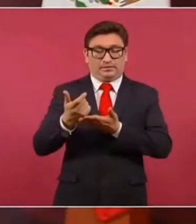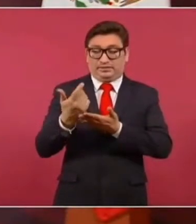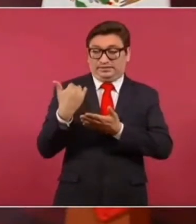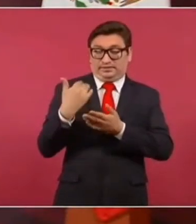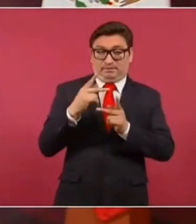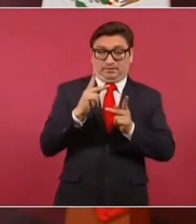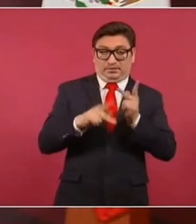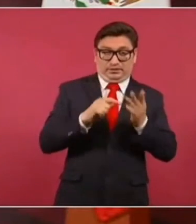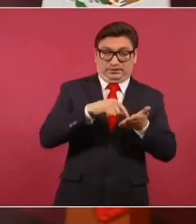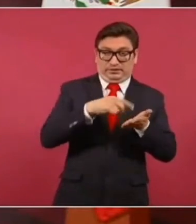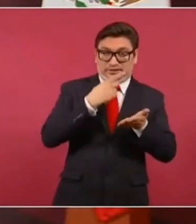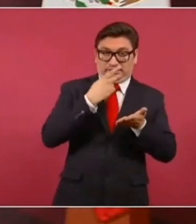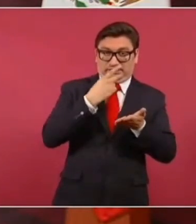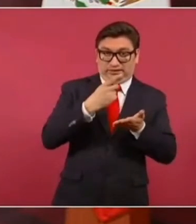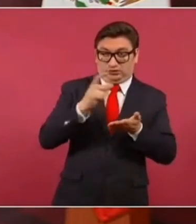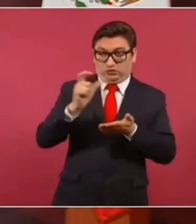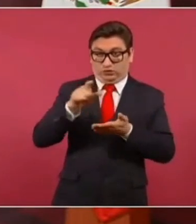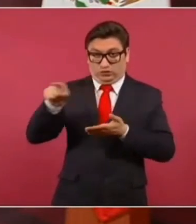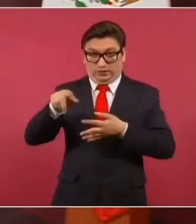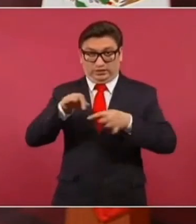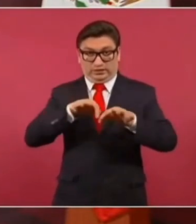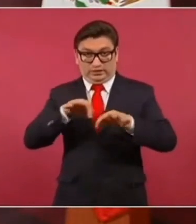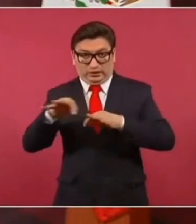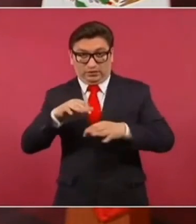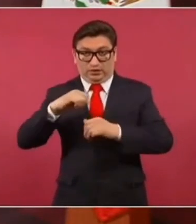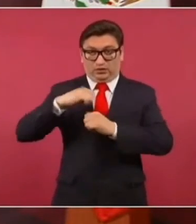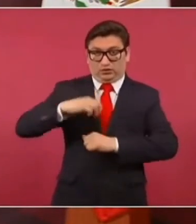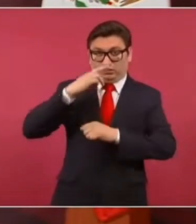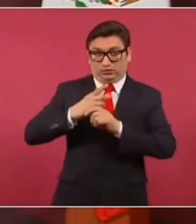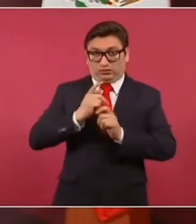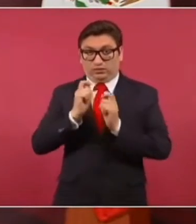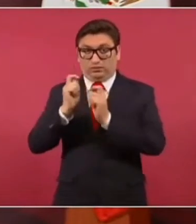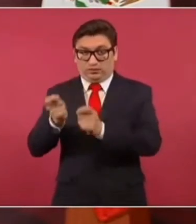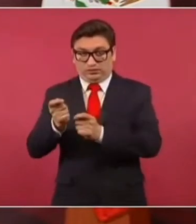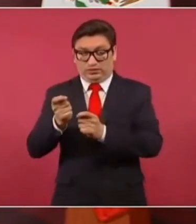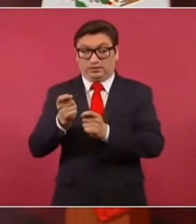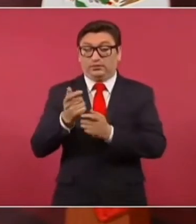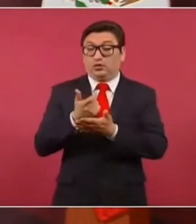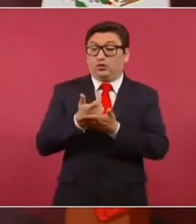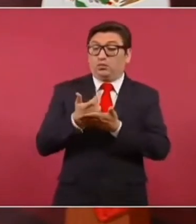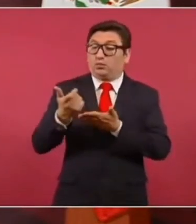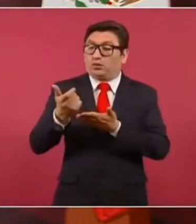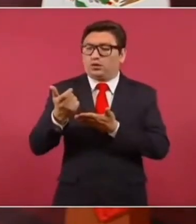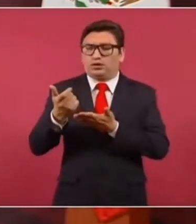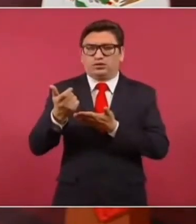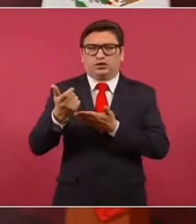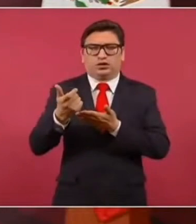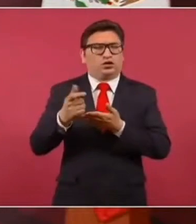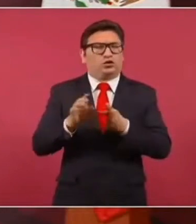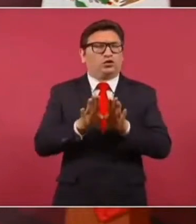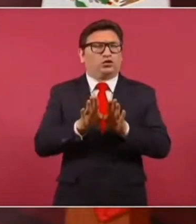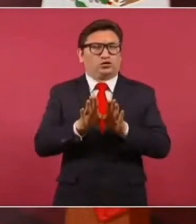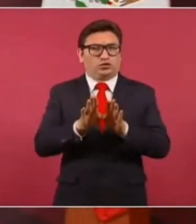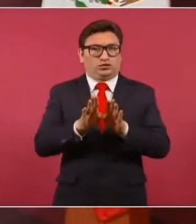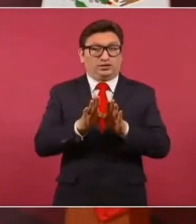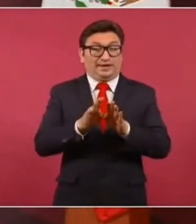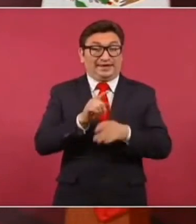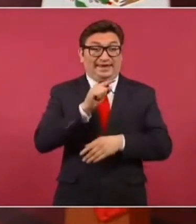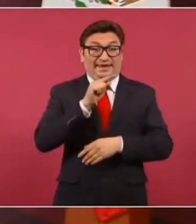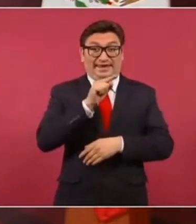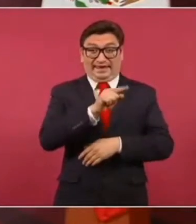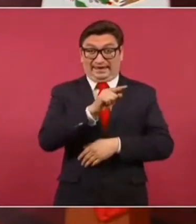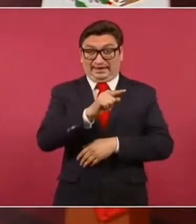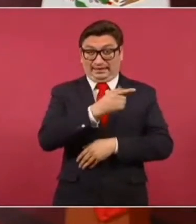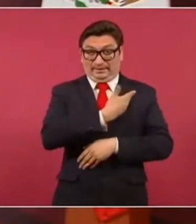anterior o el desempeño de su función, empleo, cargo o comisión mayor a la establecida para el presidente